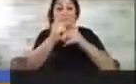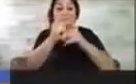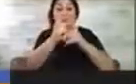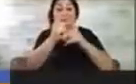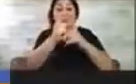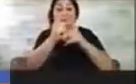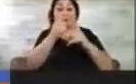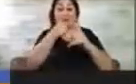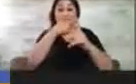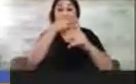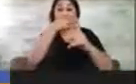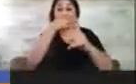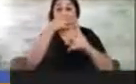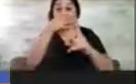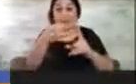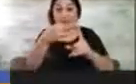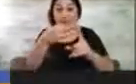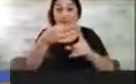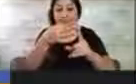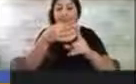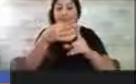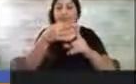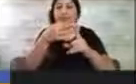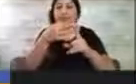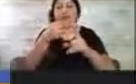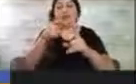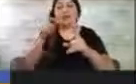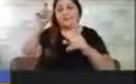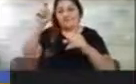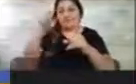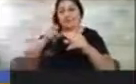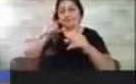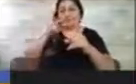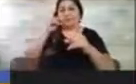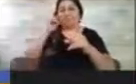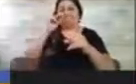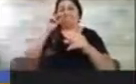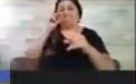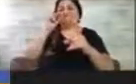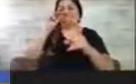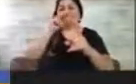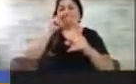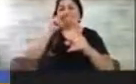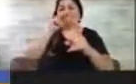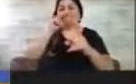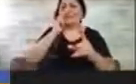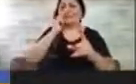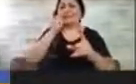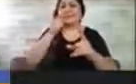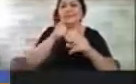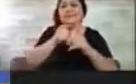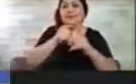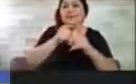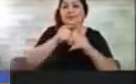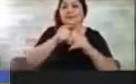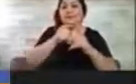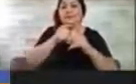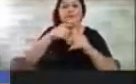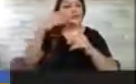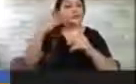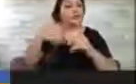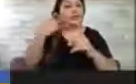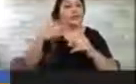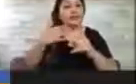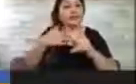visión. Entonces, es importante cuidar y reflexionar sobre esta terminología.